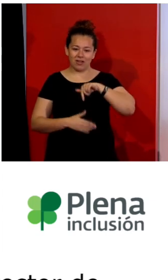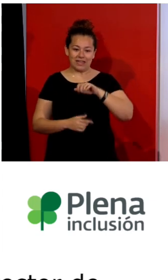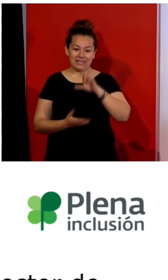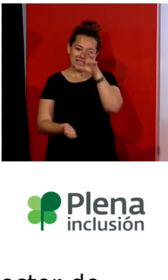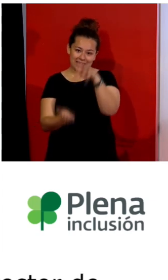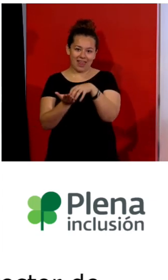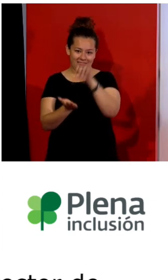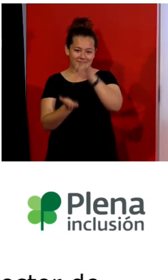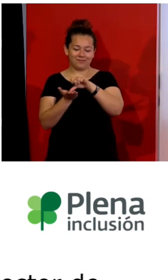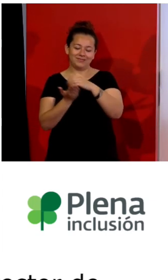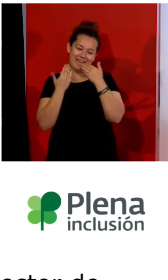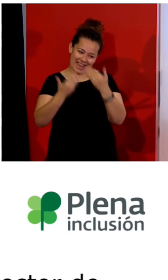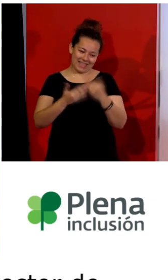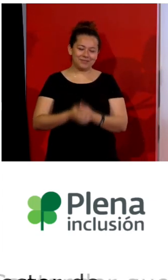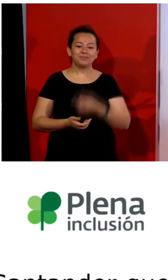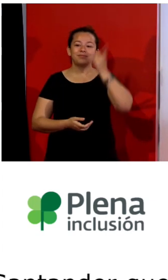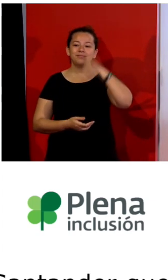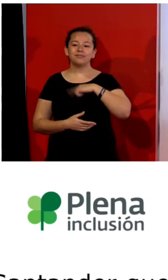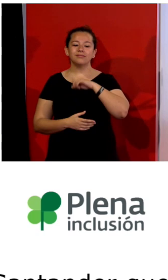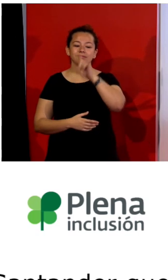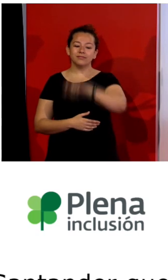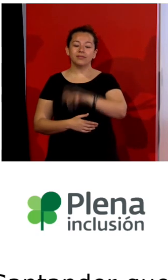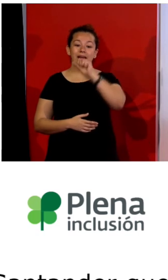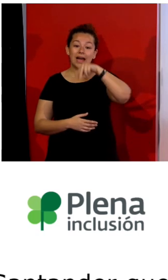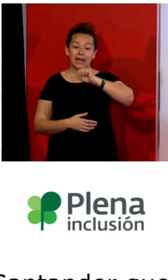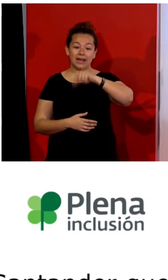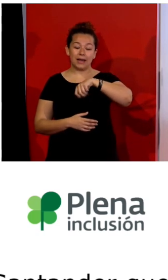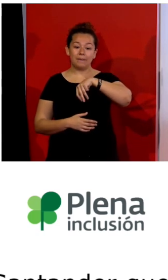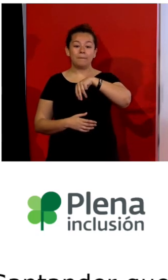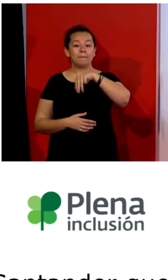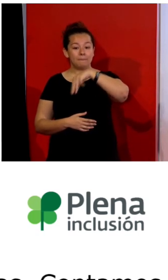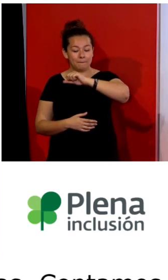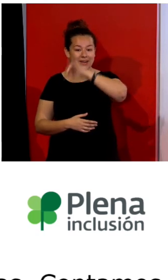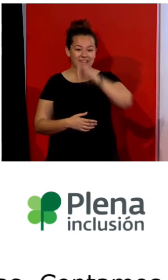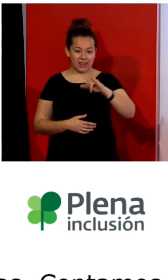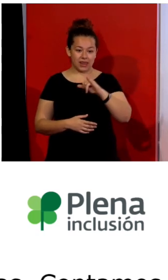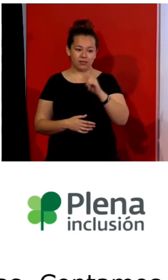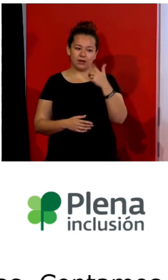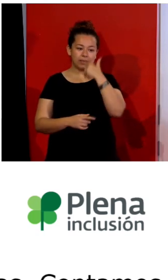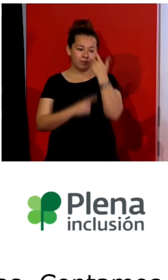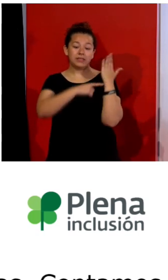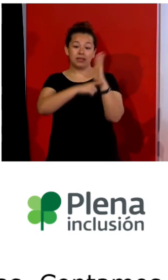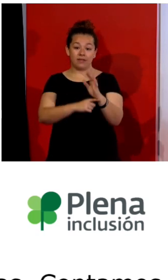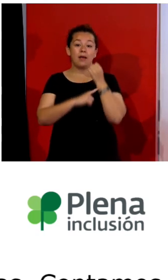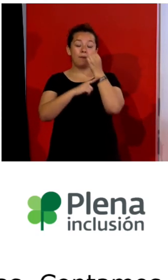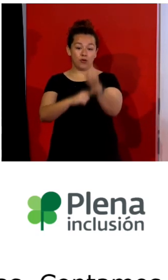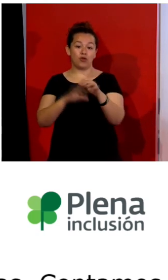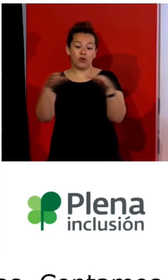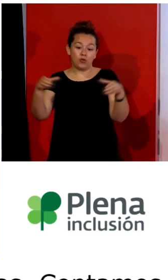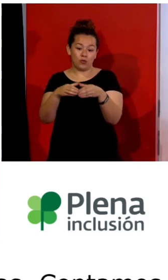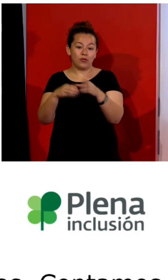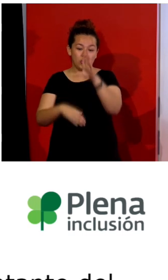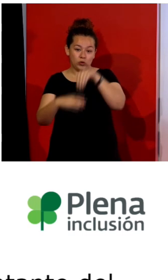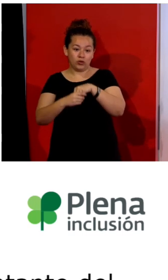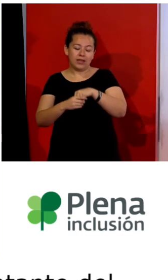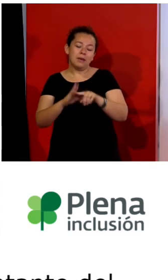gracias. También contamos con Ana Martínez González, representante del Grupo de Apoyo a la Dirección de Plena Inclusión